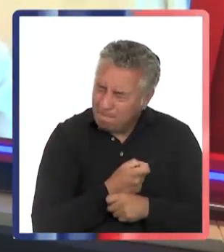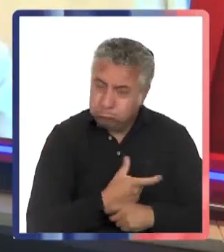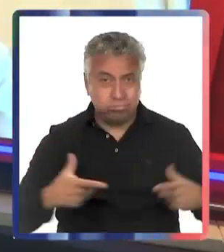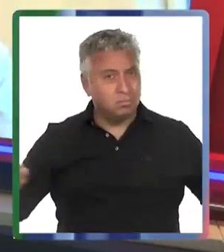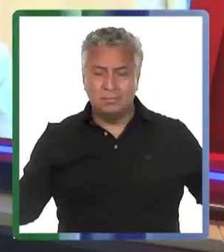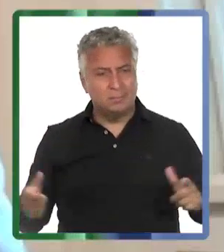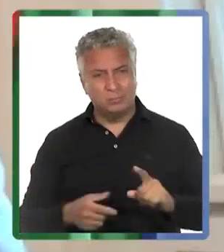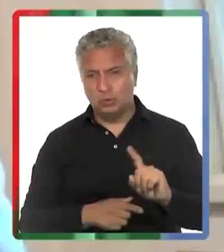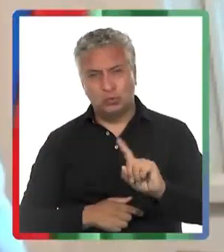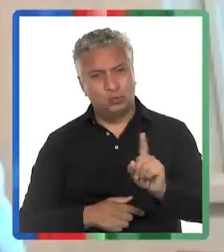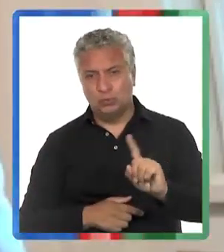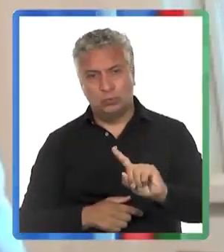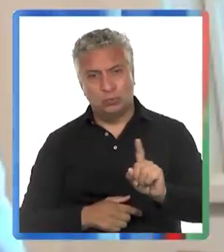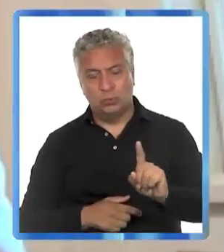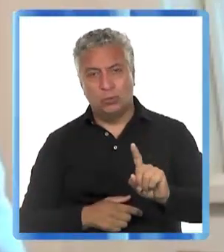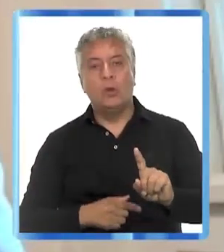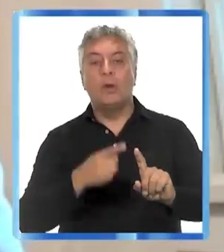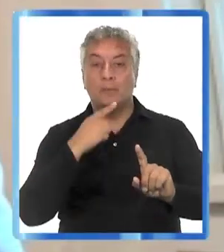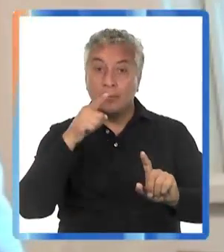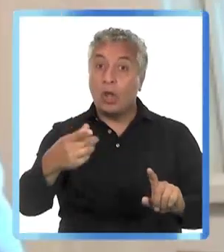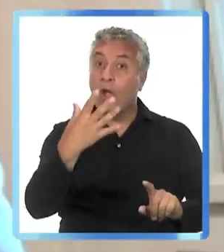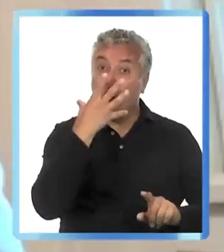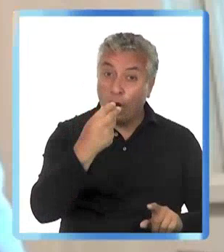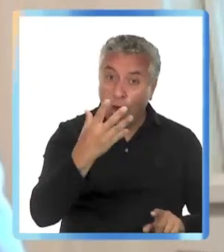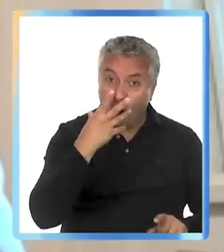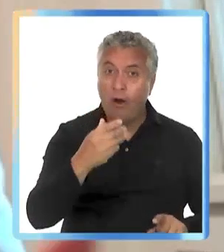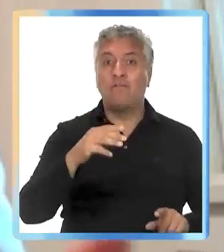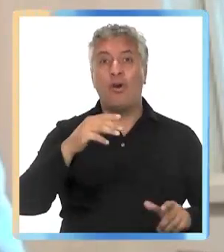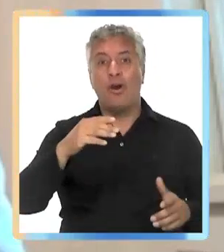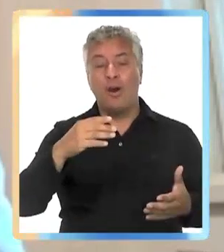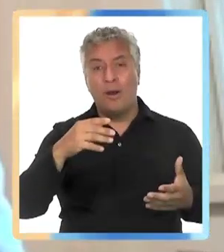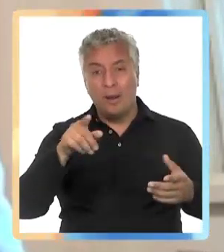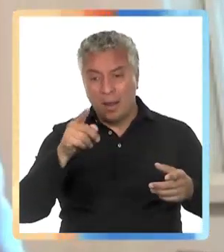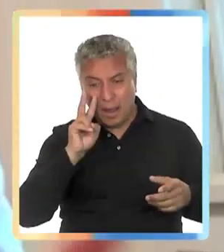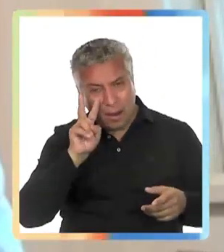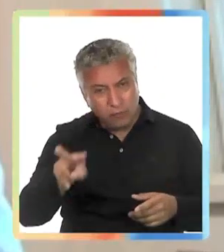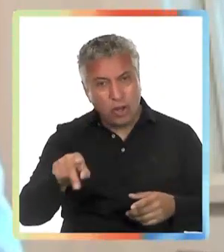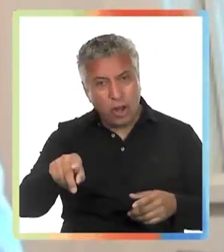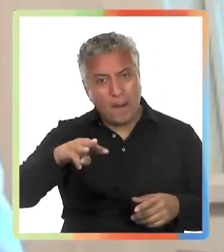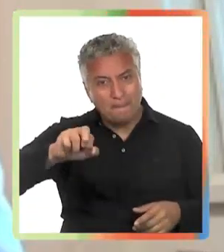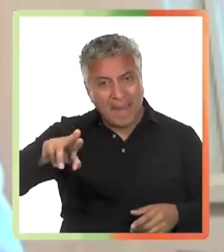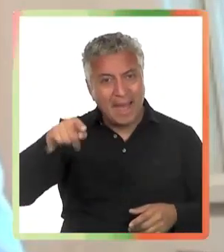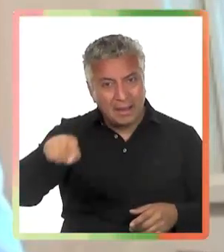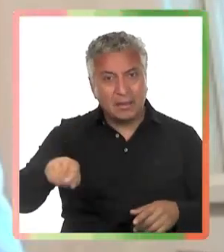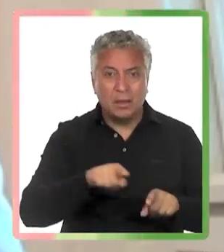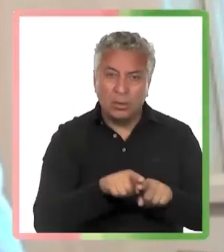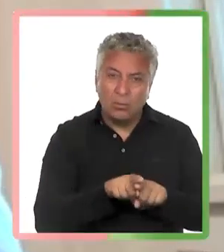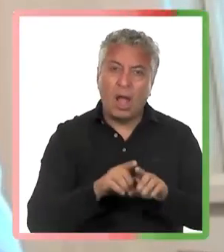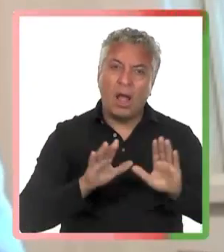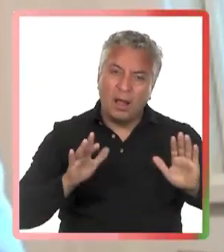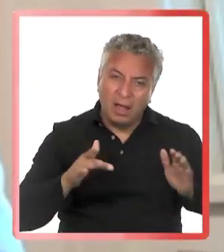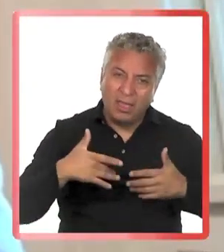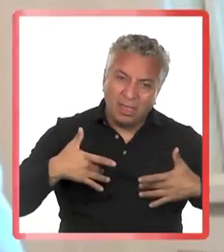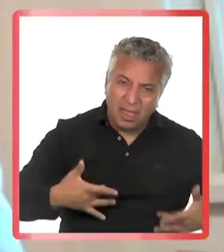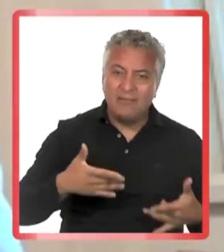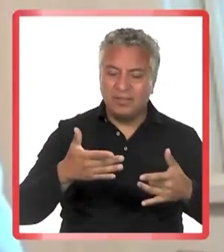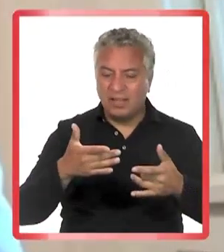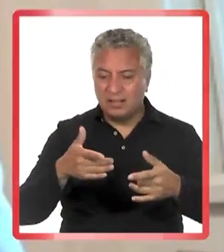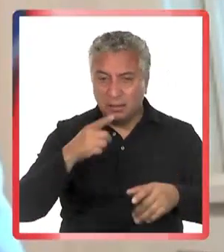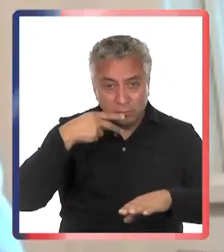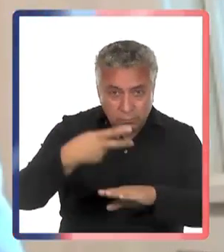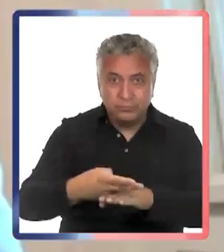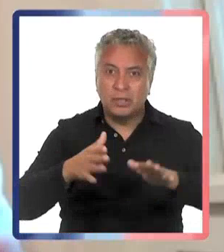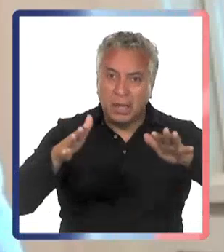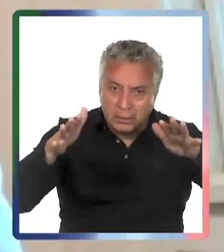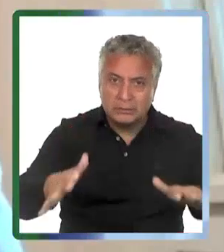generalizada. Entonces, nuevamente, si hay un lobo marino que se ve enfermo, ¿no es cierto?, o que está fallecido, no hay que manipularlo, no hay